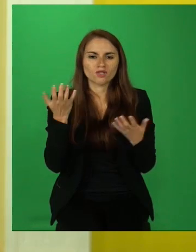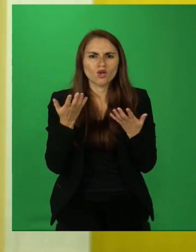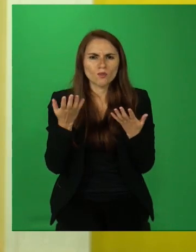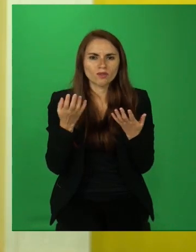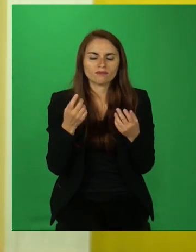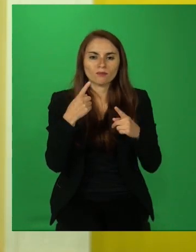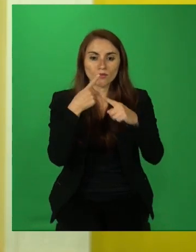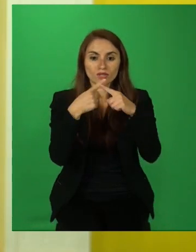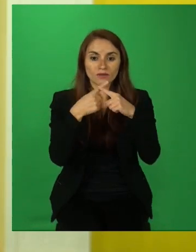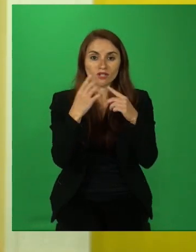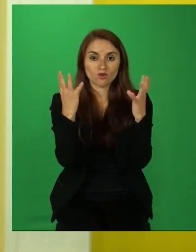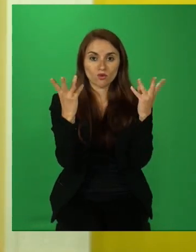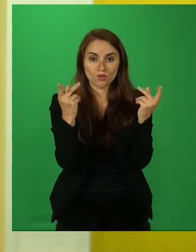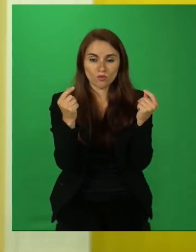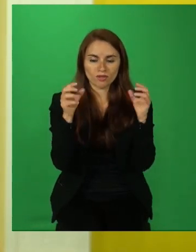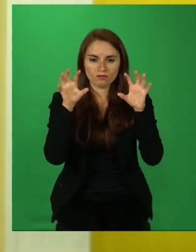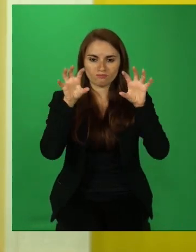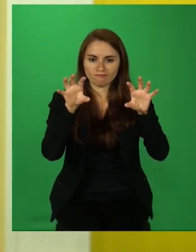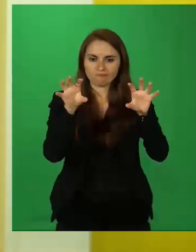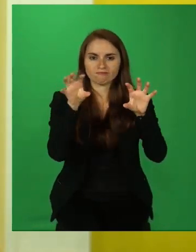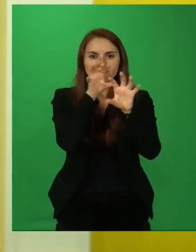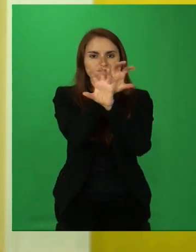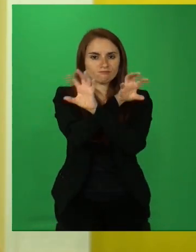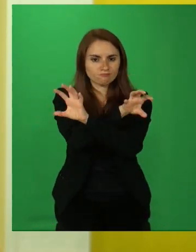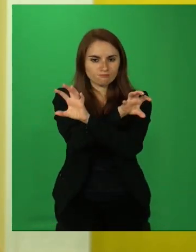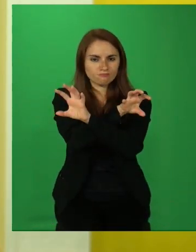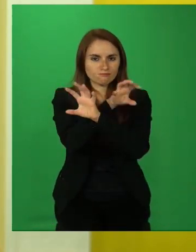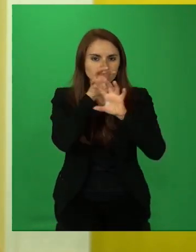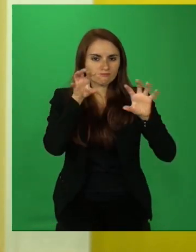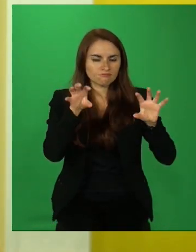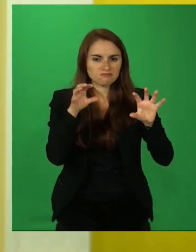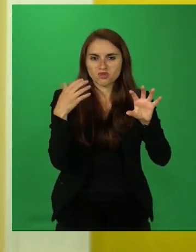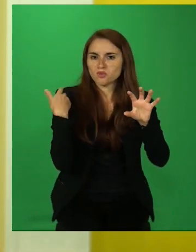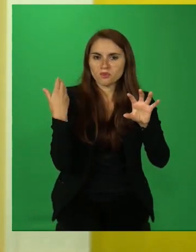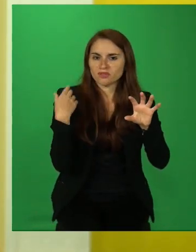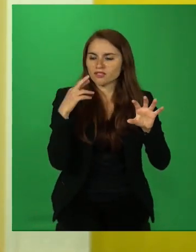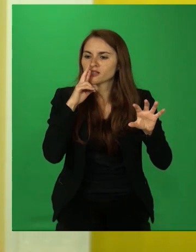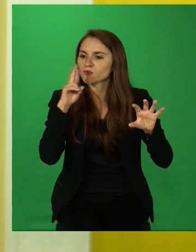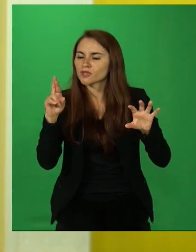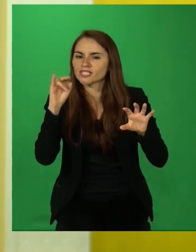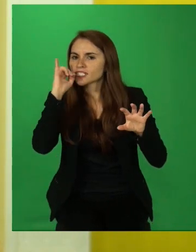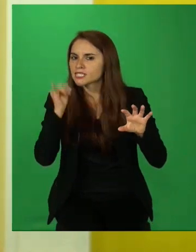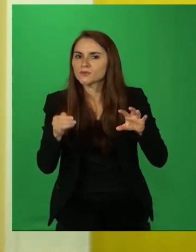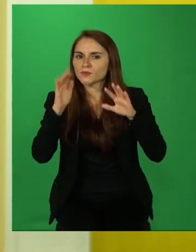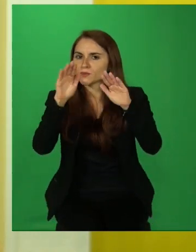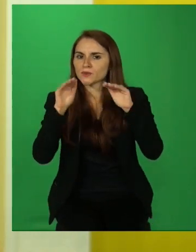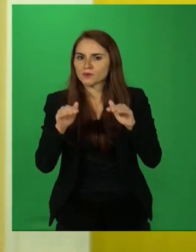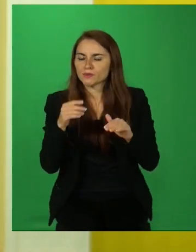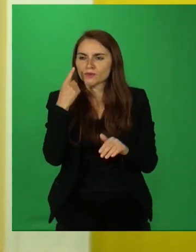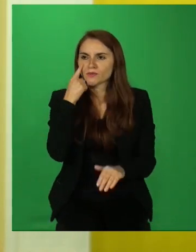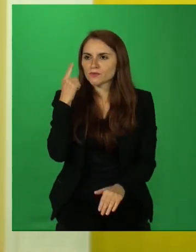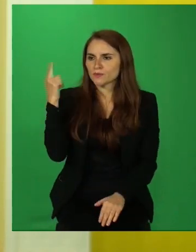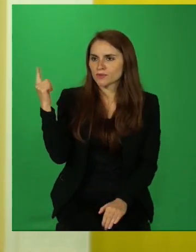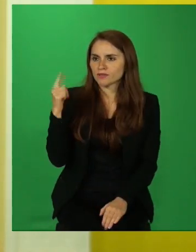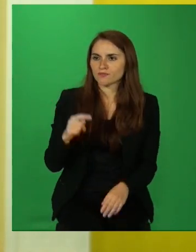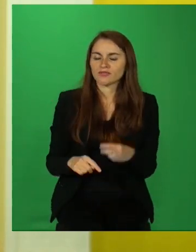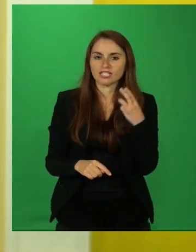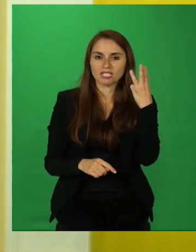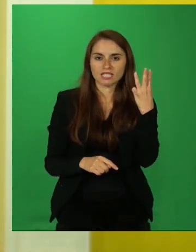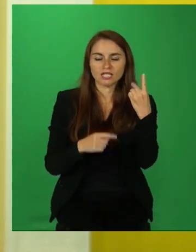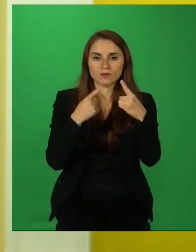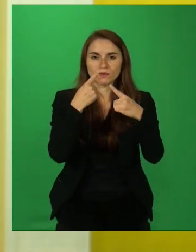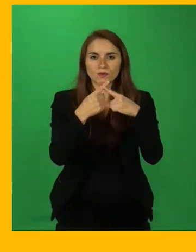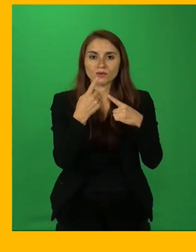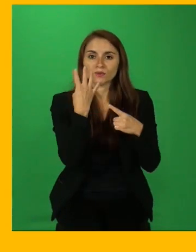números que se multiplican no altera el producto como profesora mira fíjate bien tenemos 3 x 4